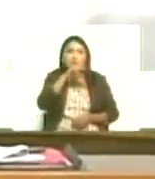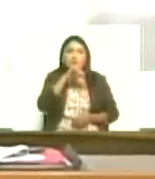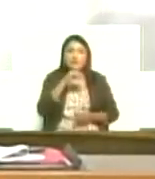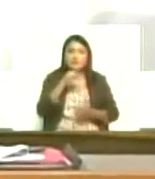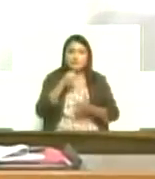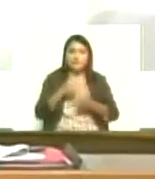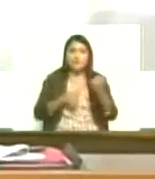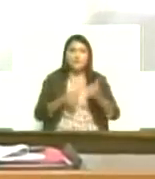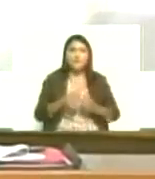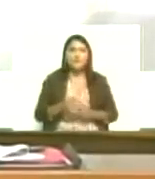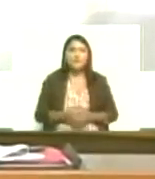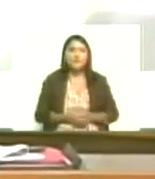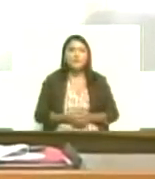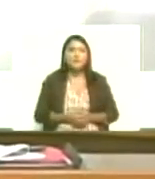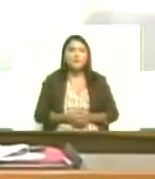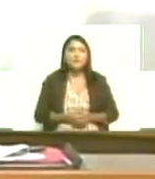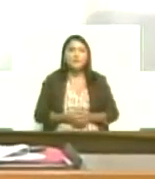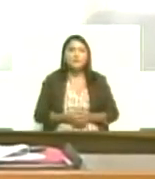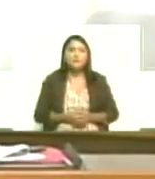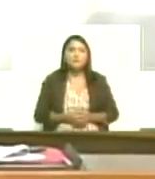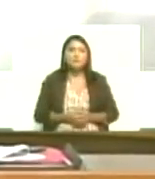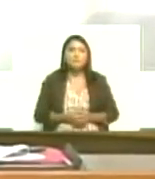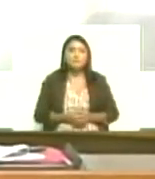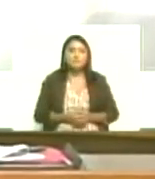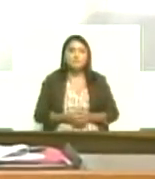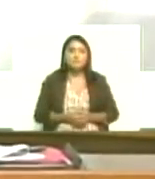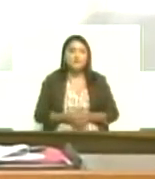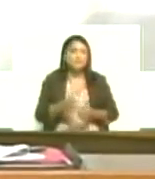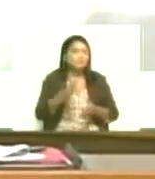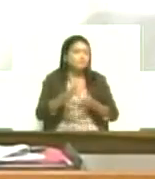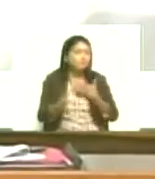Escarrá, sobre